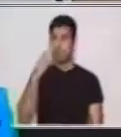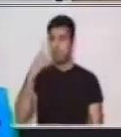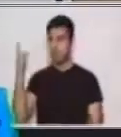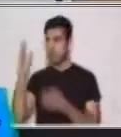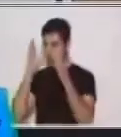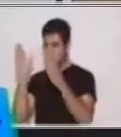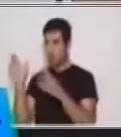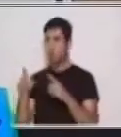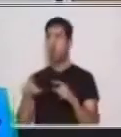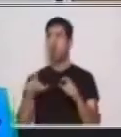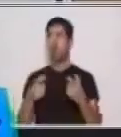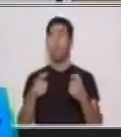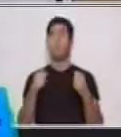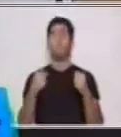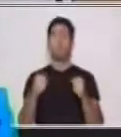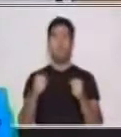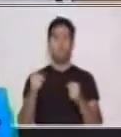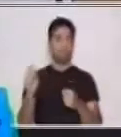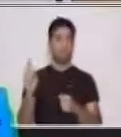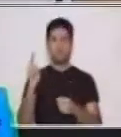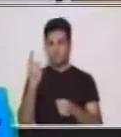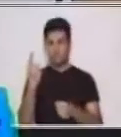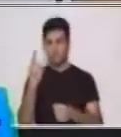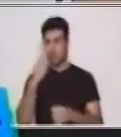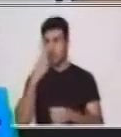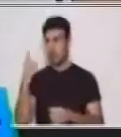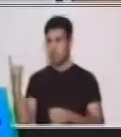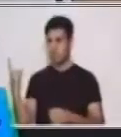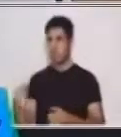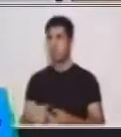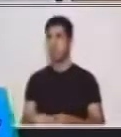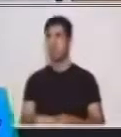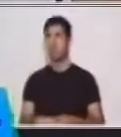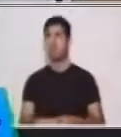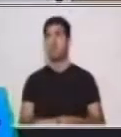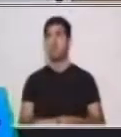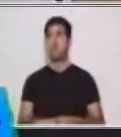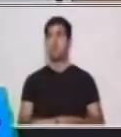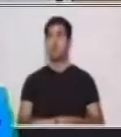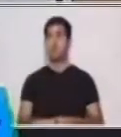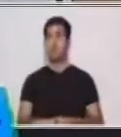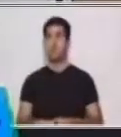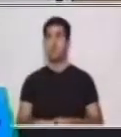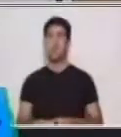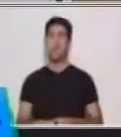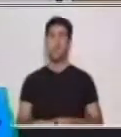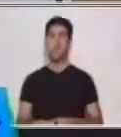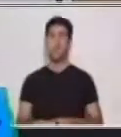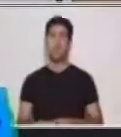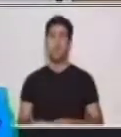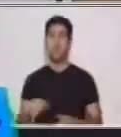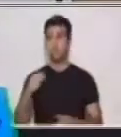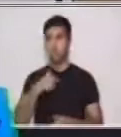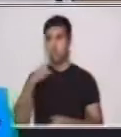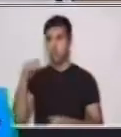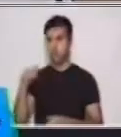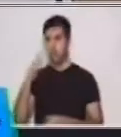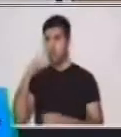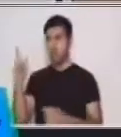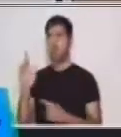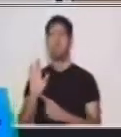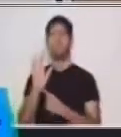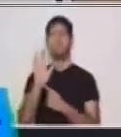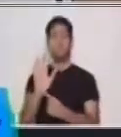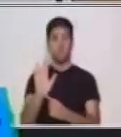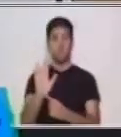que vamos a necesitar 2 rectángulos de este mismo tamaño. Yo los estoy presentando más grandes